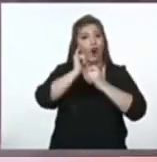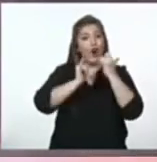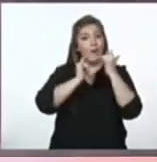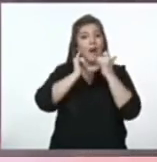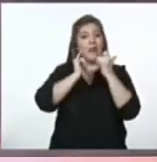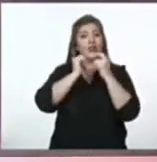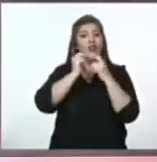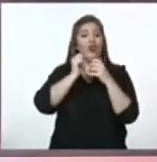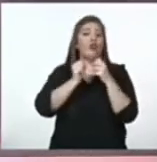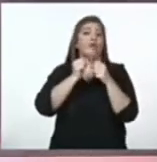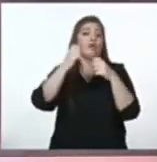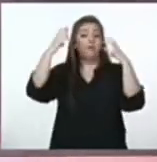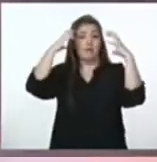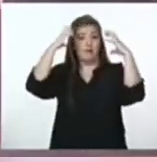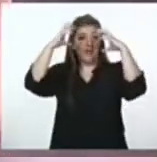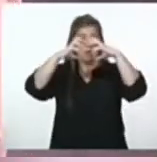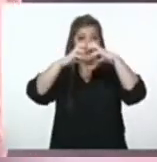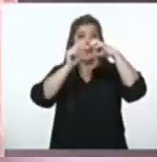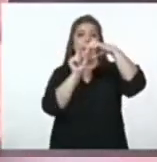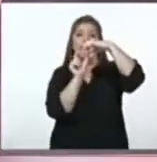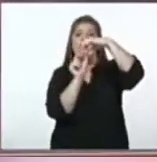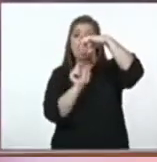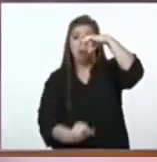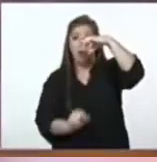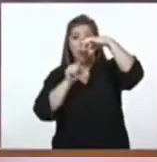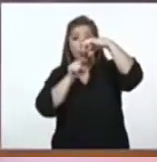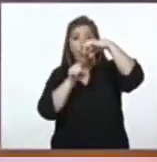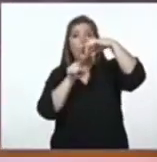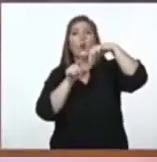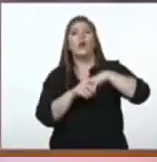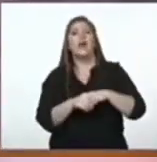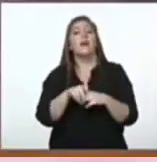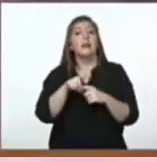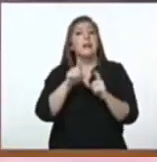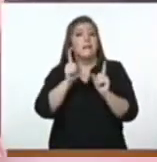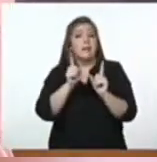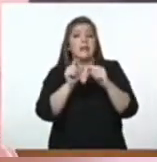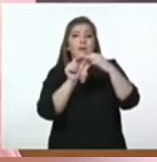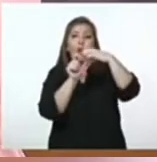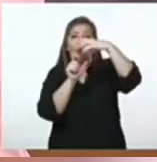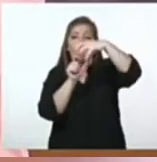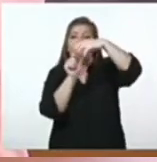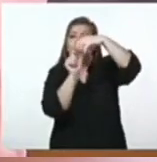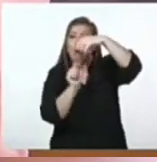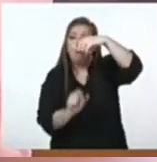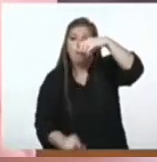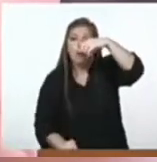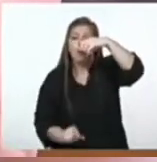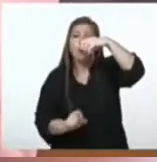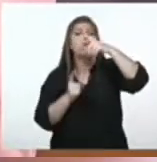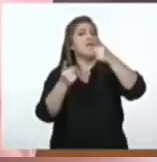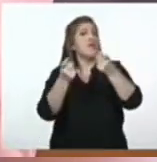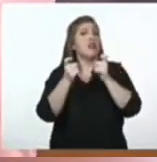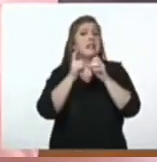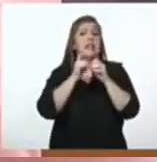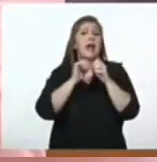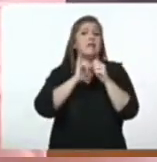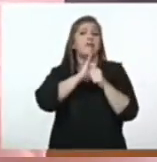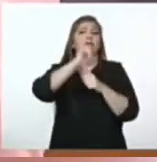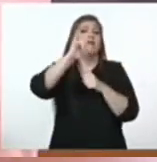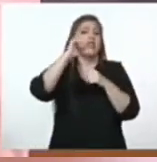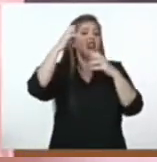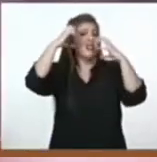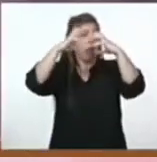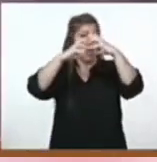¿sí? En este caso hacia la médula espinal, y va a ser la propia médula espinal, sin necesidad de comunicarlo al cerebro, cerebro, de ahí que